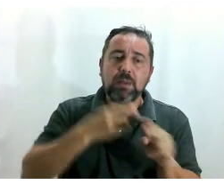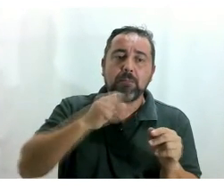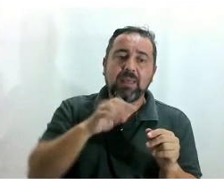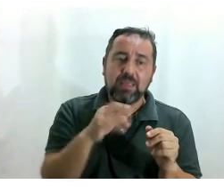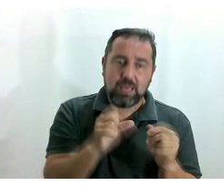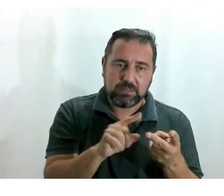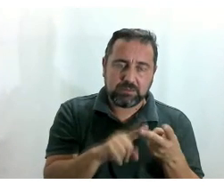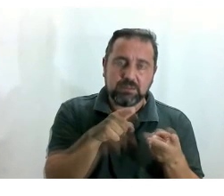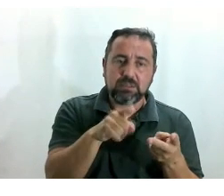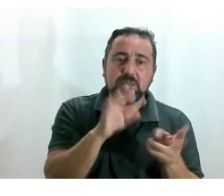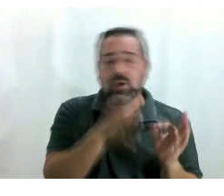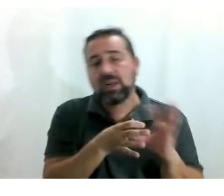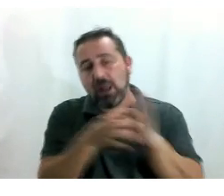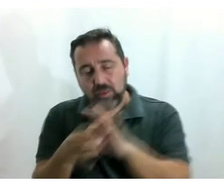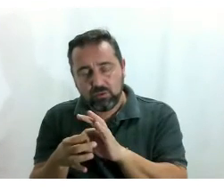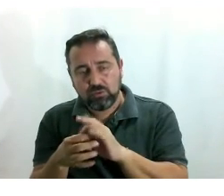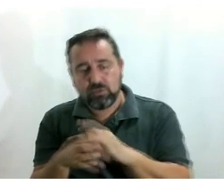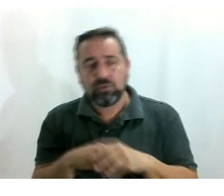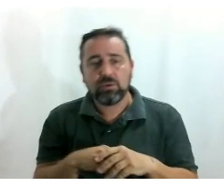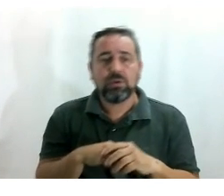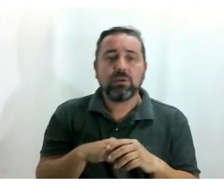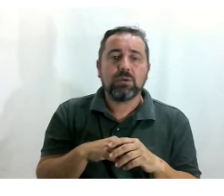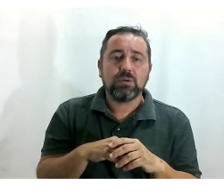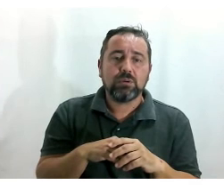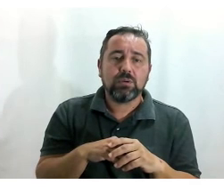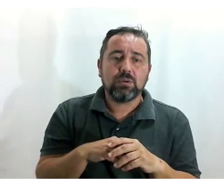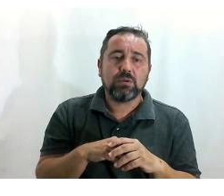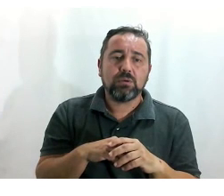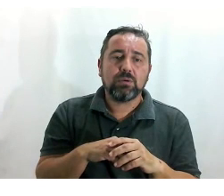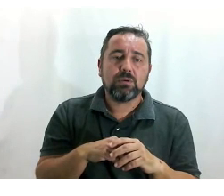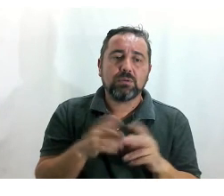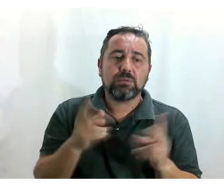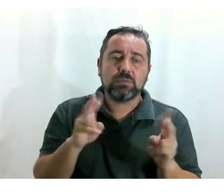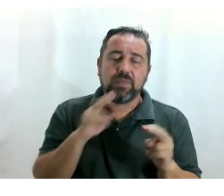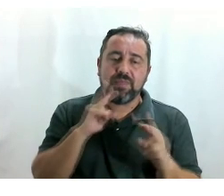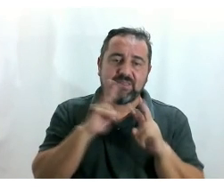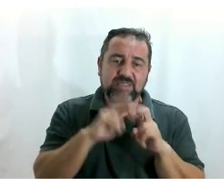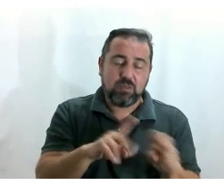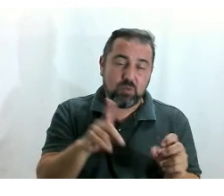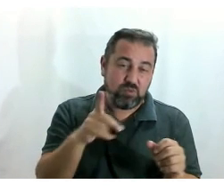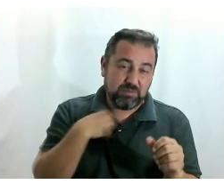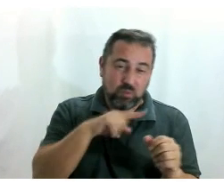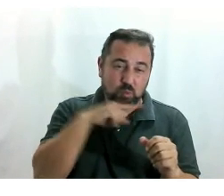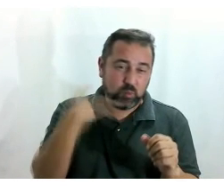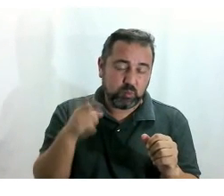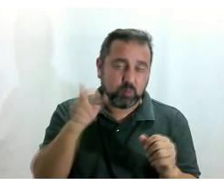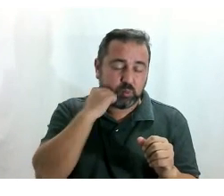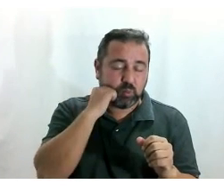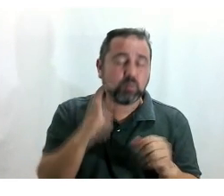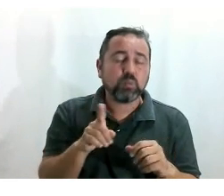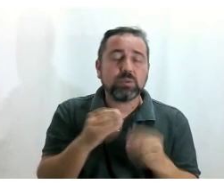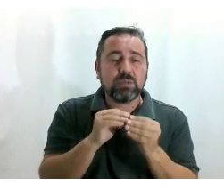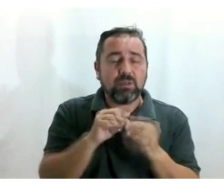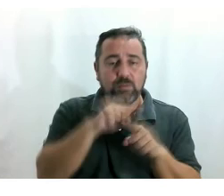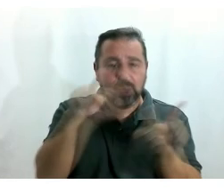y en relación con el caso del investigador ruso que está haciendo por